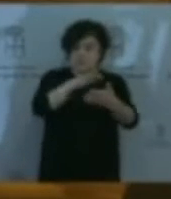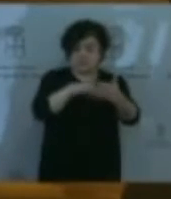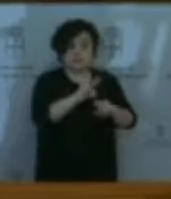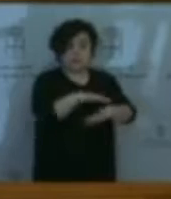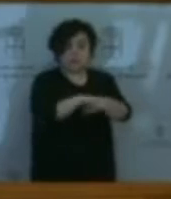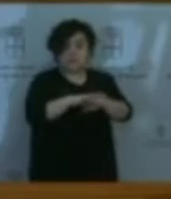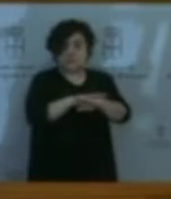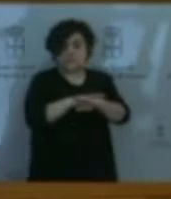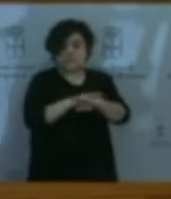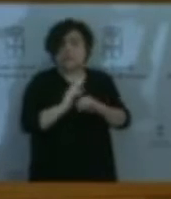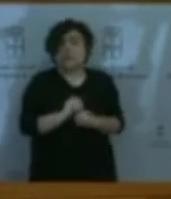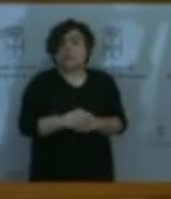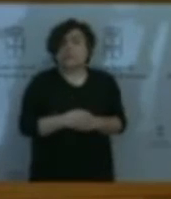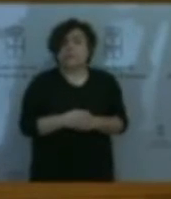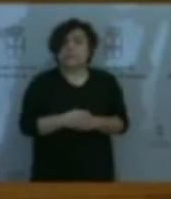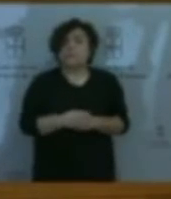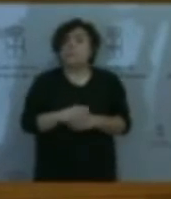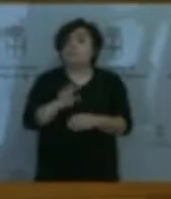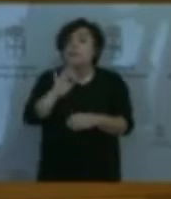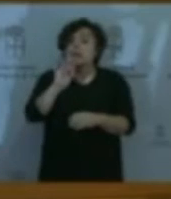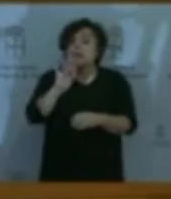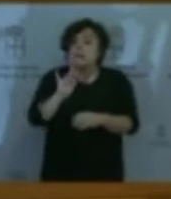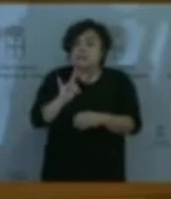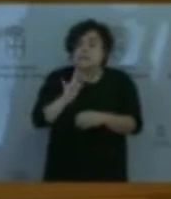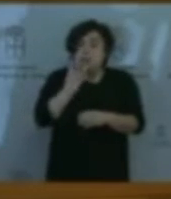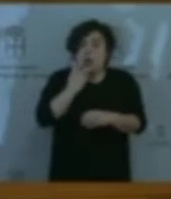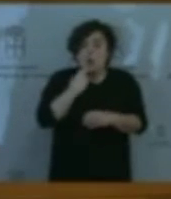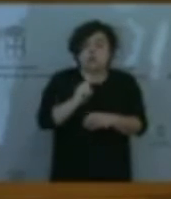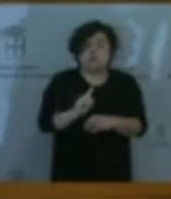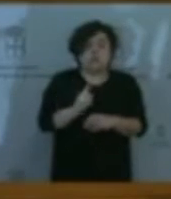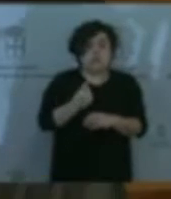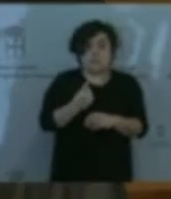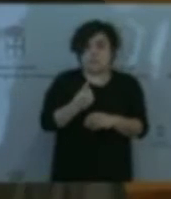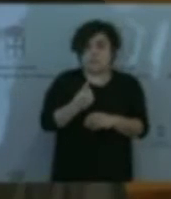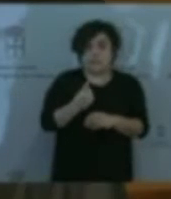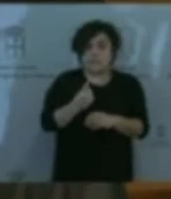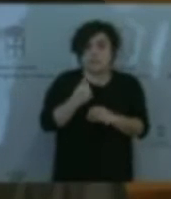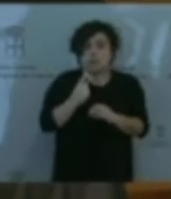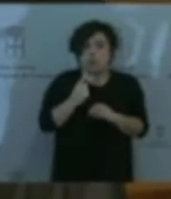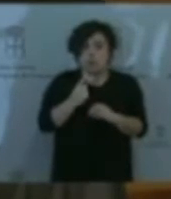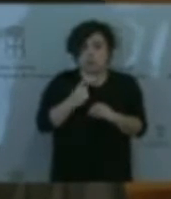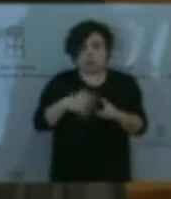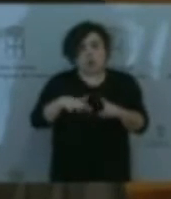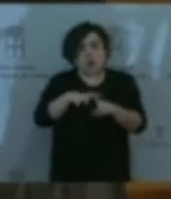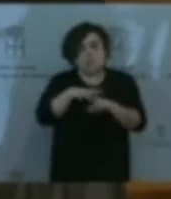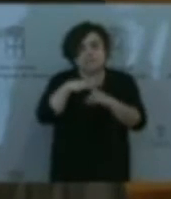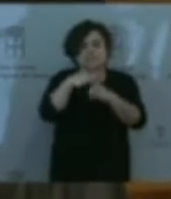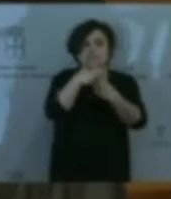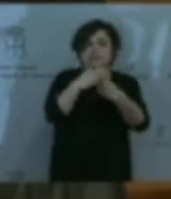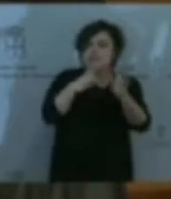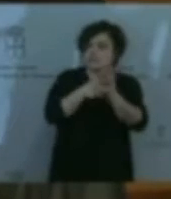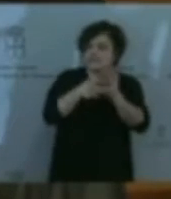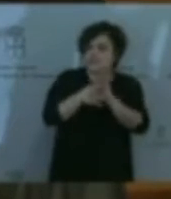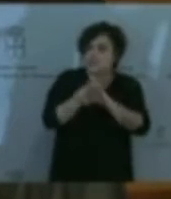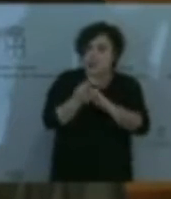Transportes de Asturias? Me gustaría, en primer lugar, poner en contexto la pregunta, porque si bien, evidentemente, todo aquello